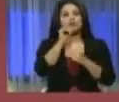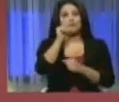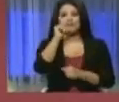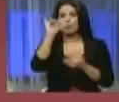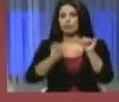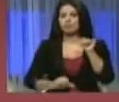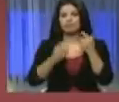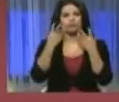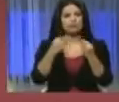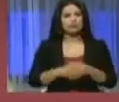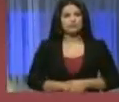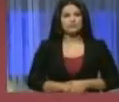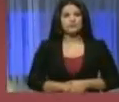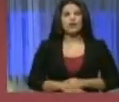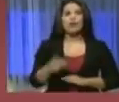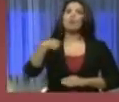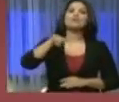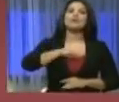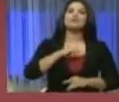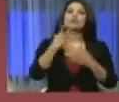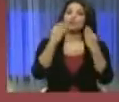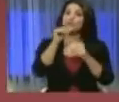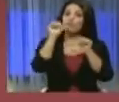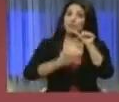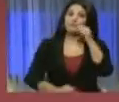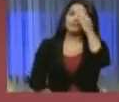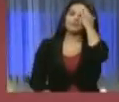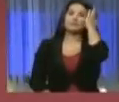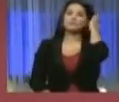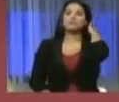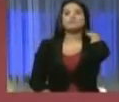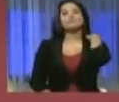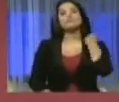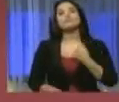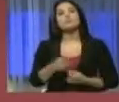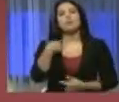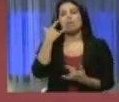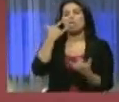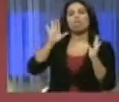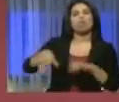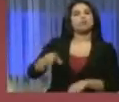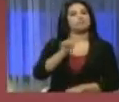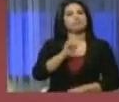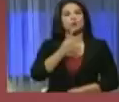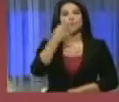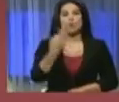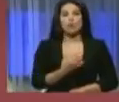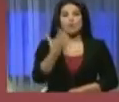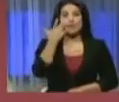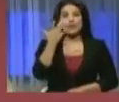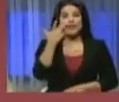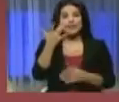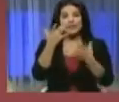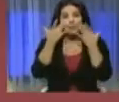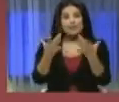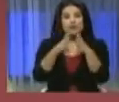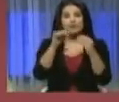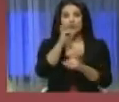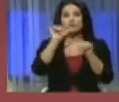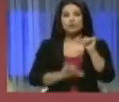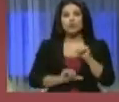va a tener ni un segundo de desinterés. Contacto con Maduro